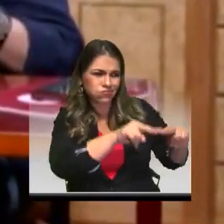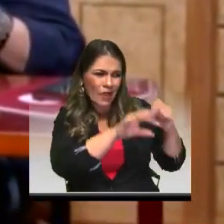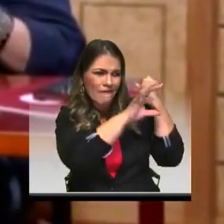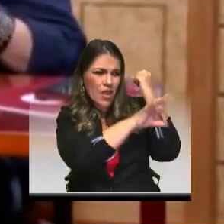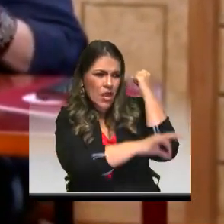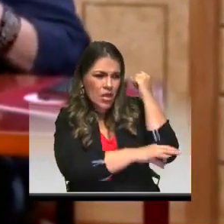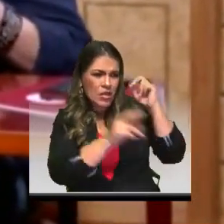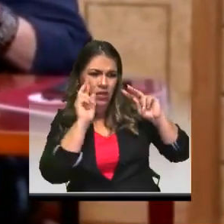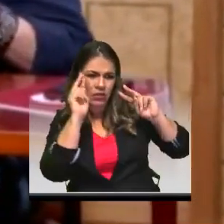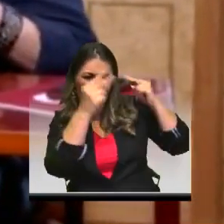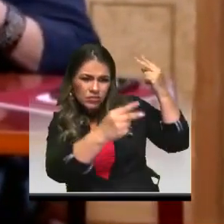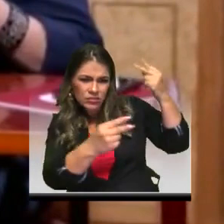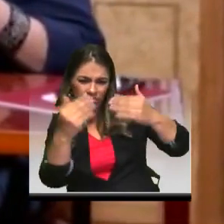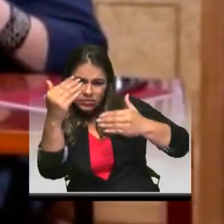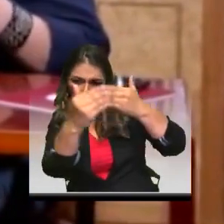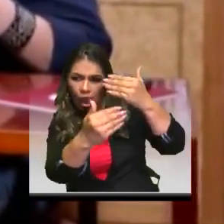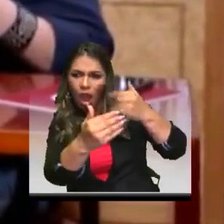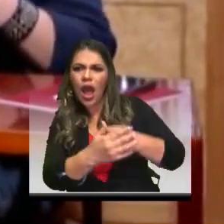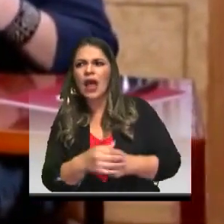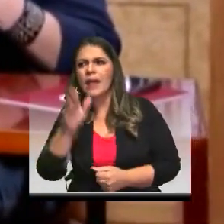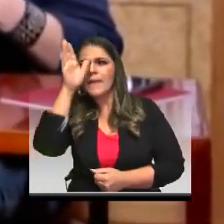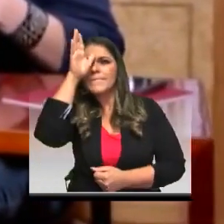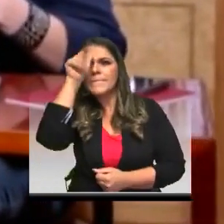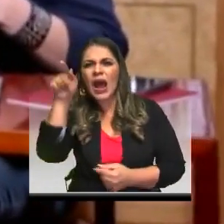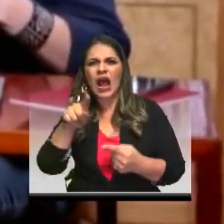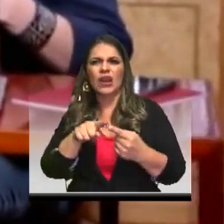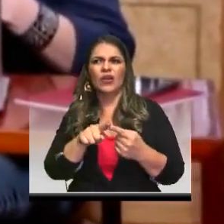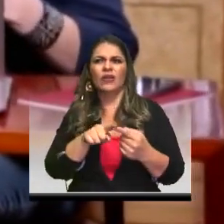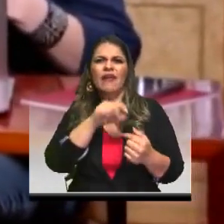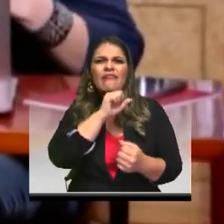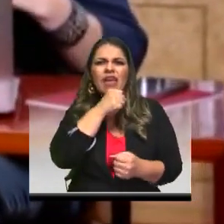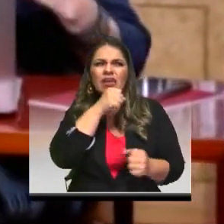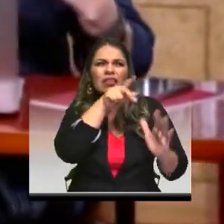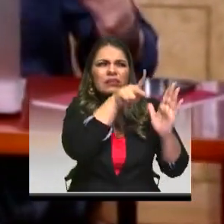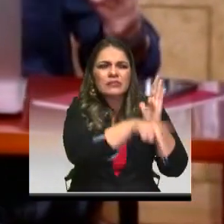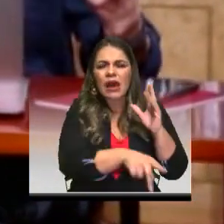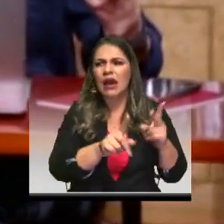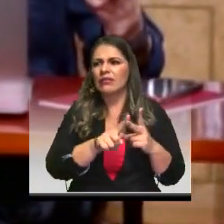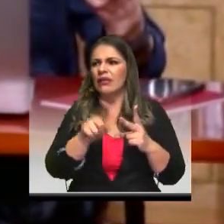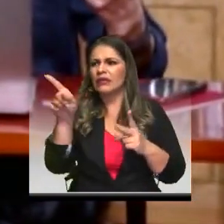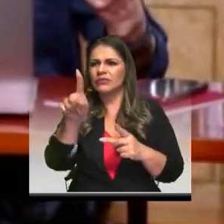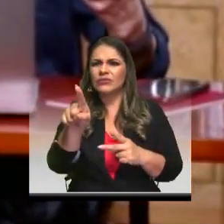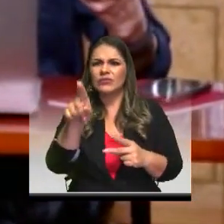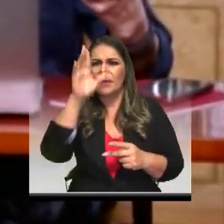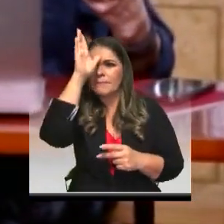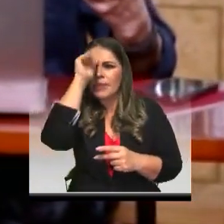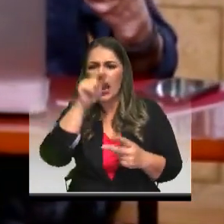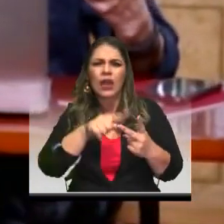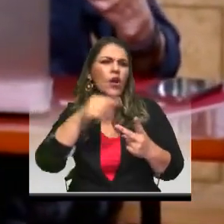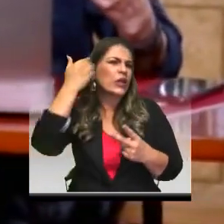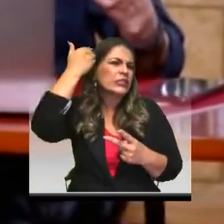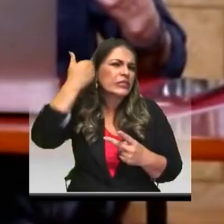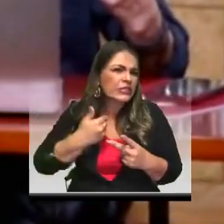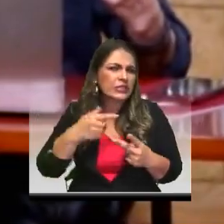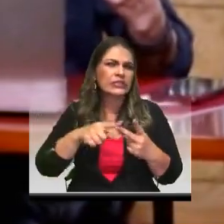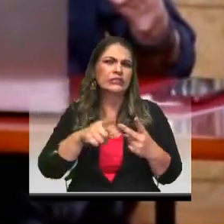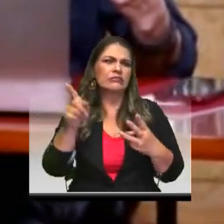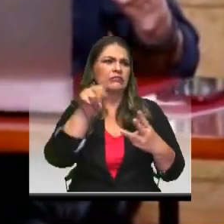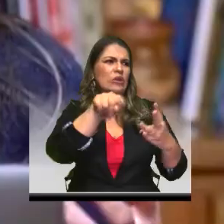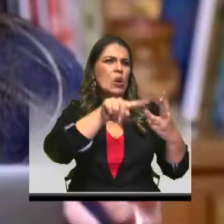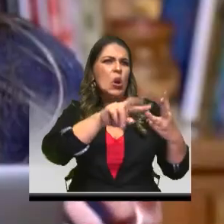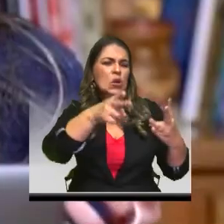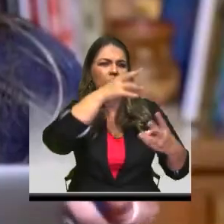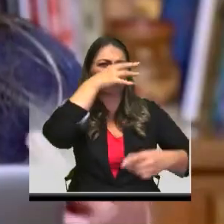Mocha Orejas, el Chapo Guzmán, entre muchos otros. Unos narcos, otros asesinos en